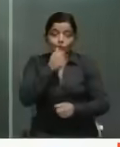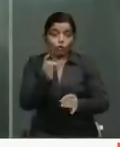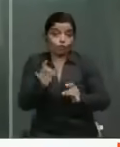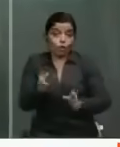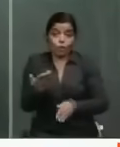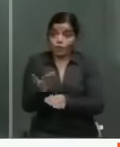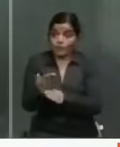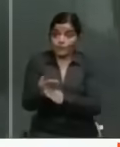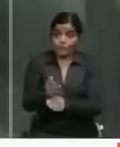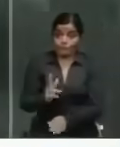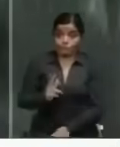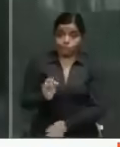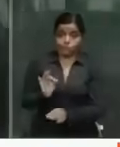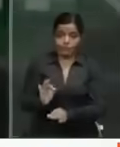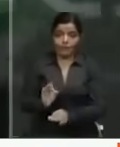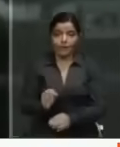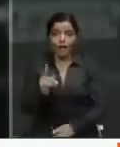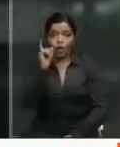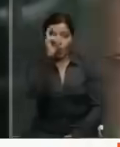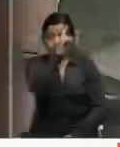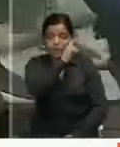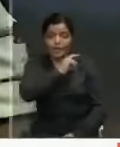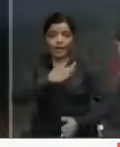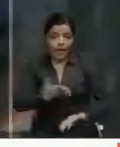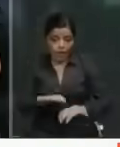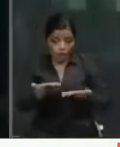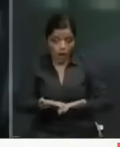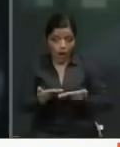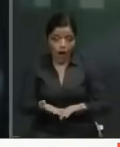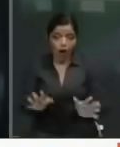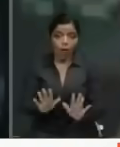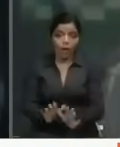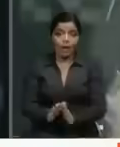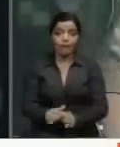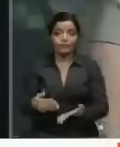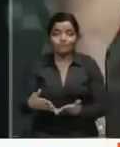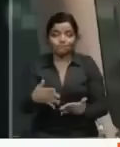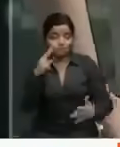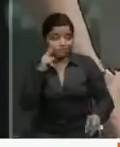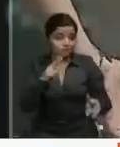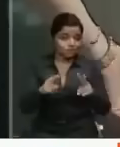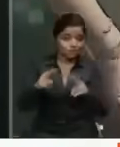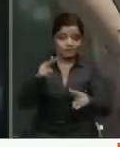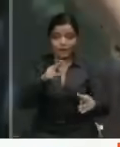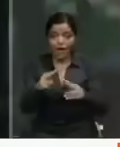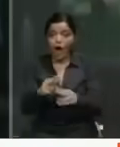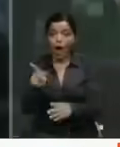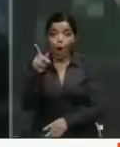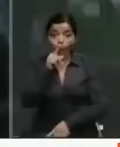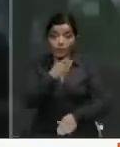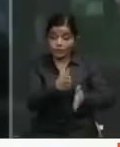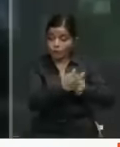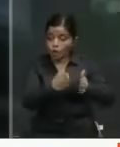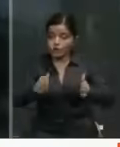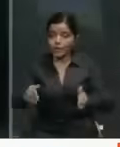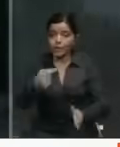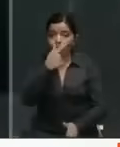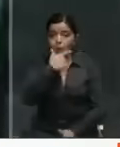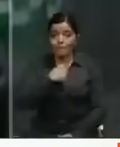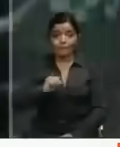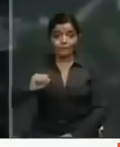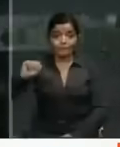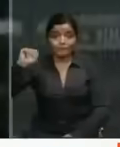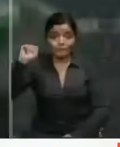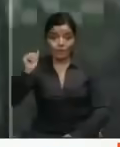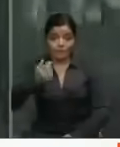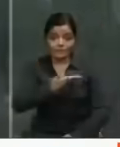formalización. Controversia por la formalización del general director en medio de gestos que en el último tiempo el presidente Boric ha tenido con el mandamás